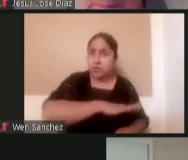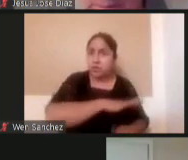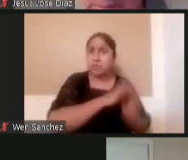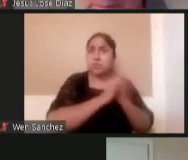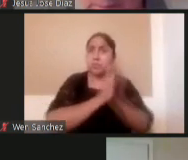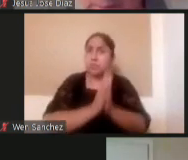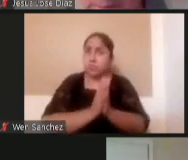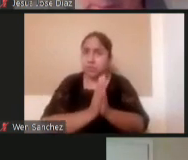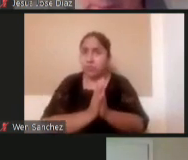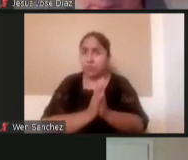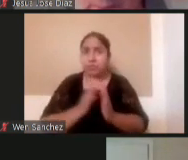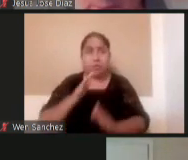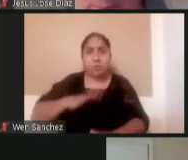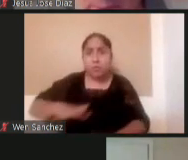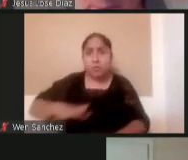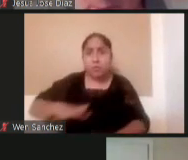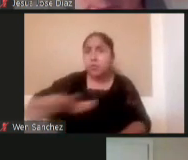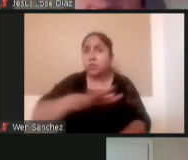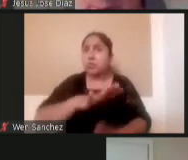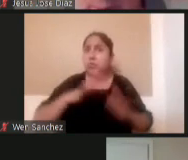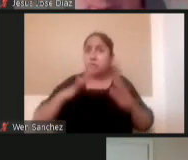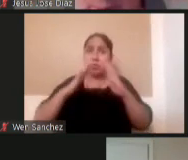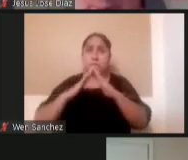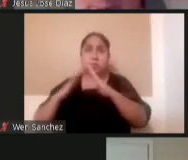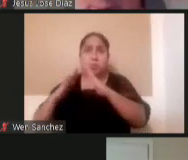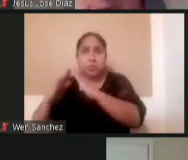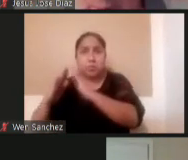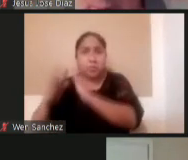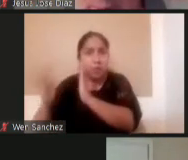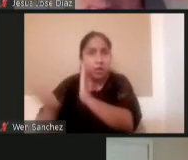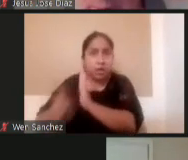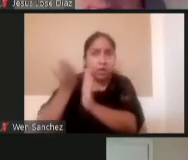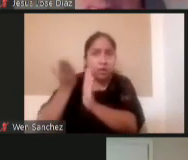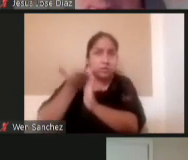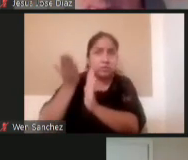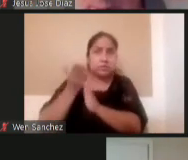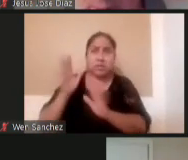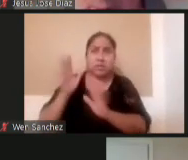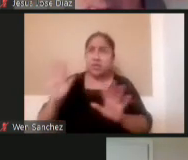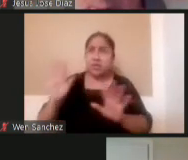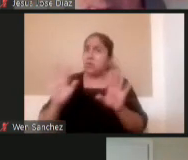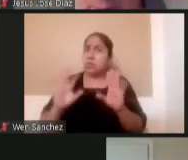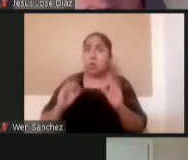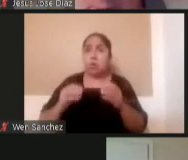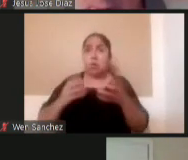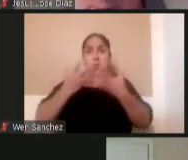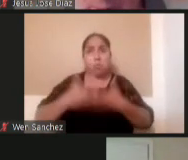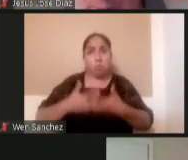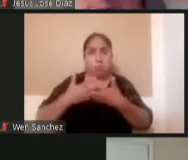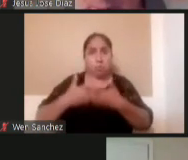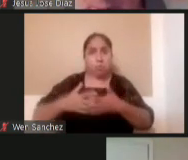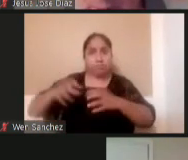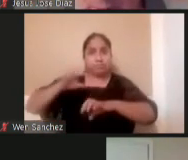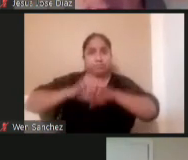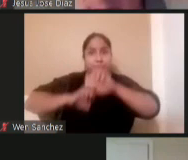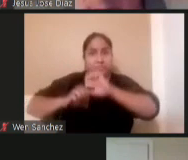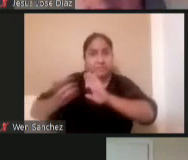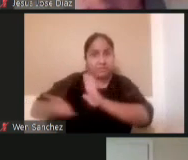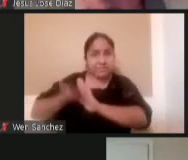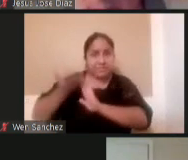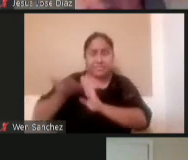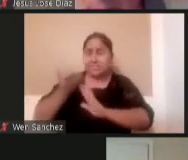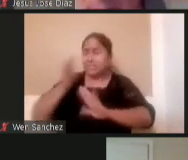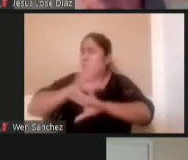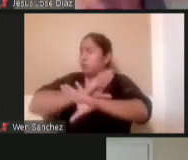área de Sendero hasta que la infraestructura esté resuelta. Solicitamos que se tome en cuenta la participación